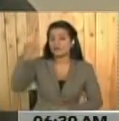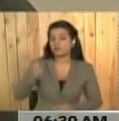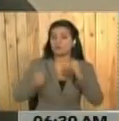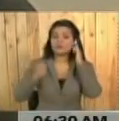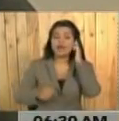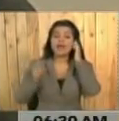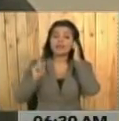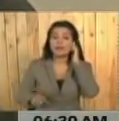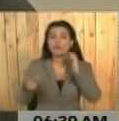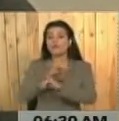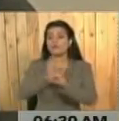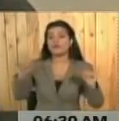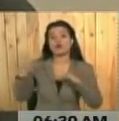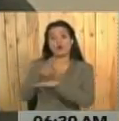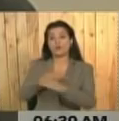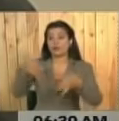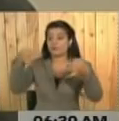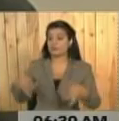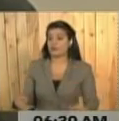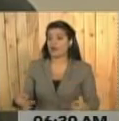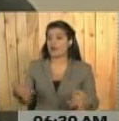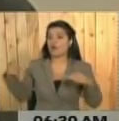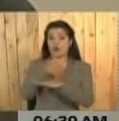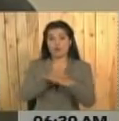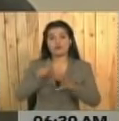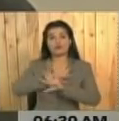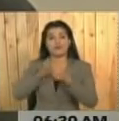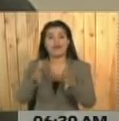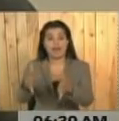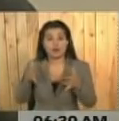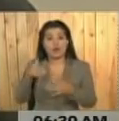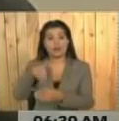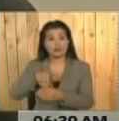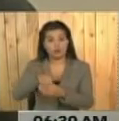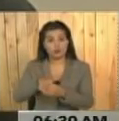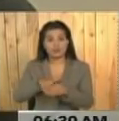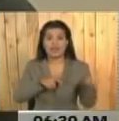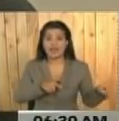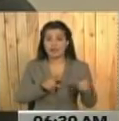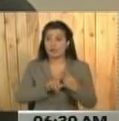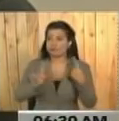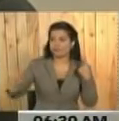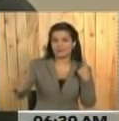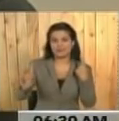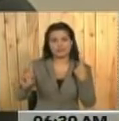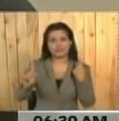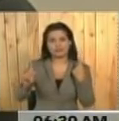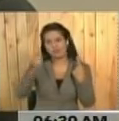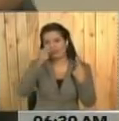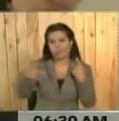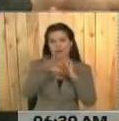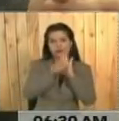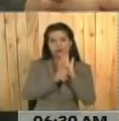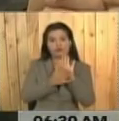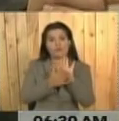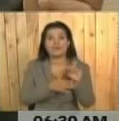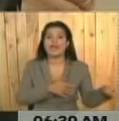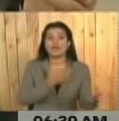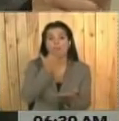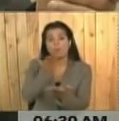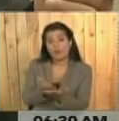acabar con un gobierno legítimo que ganó unas elecciones alejándose de esta Constitución y ellos plantean